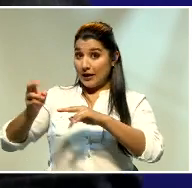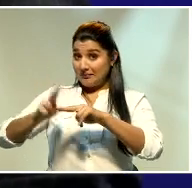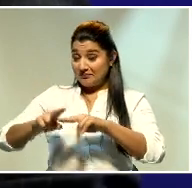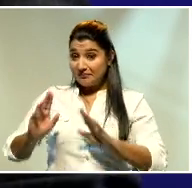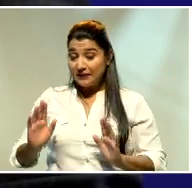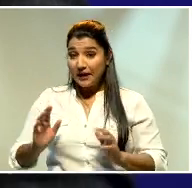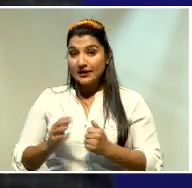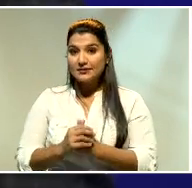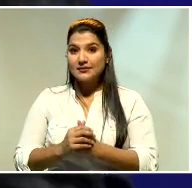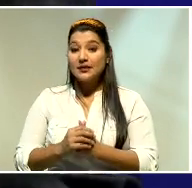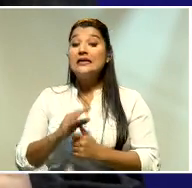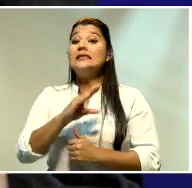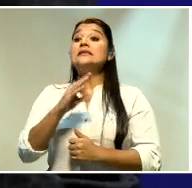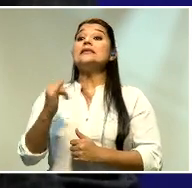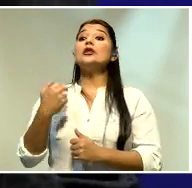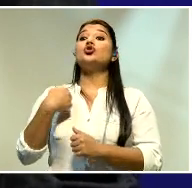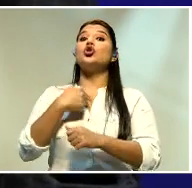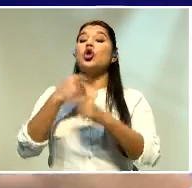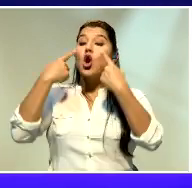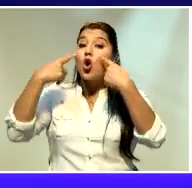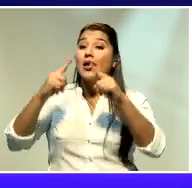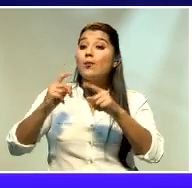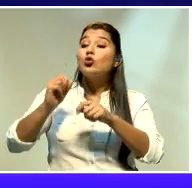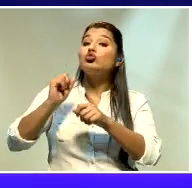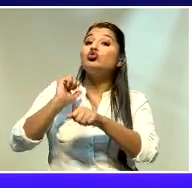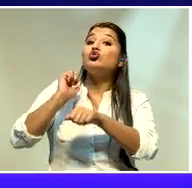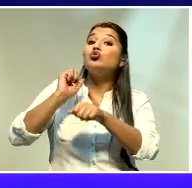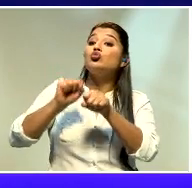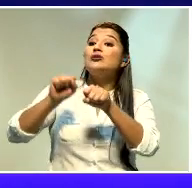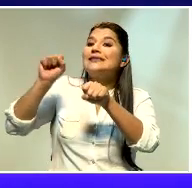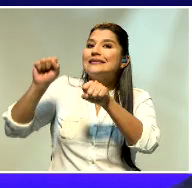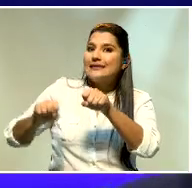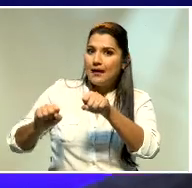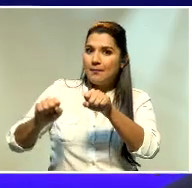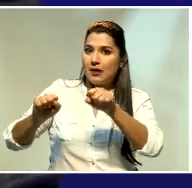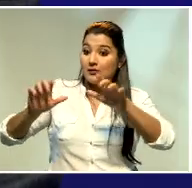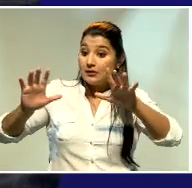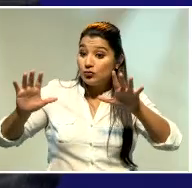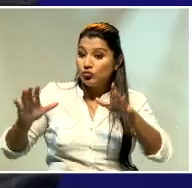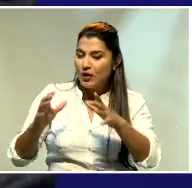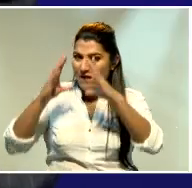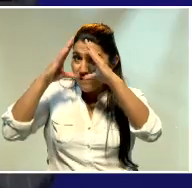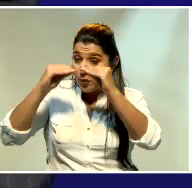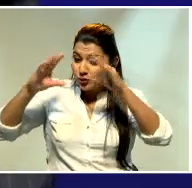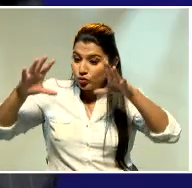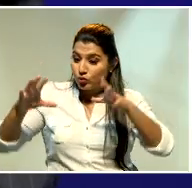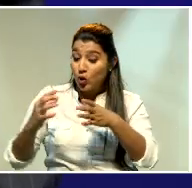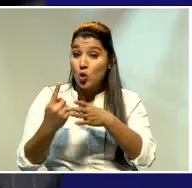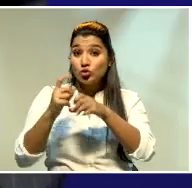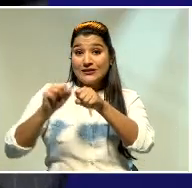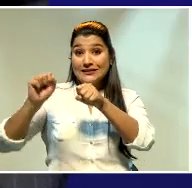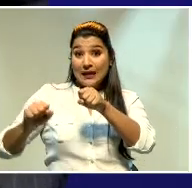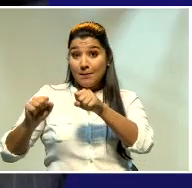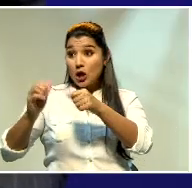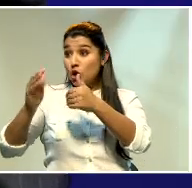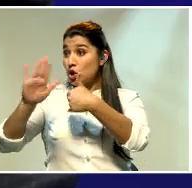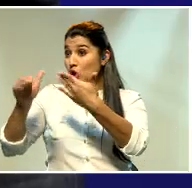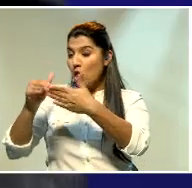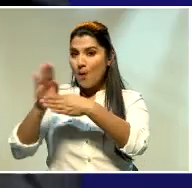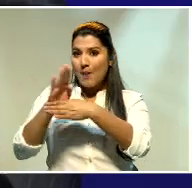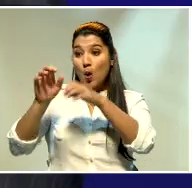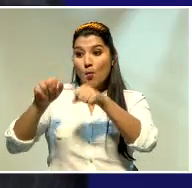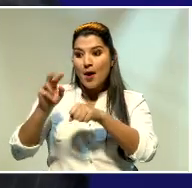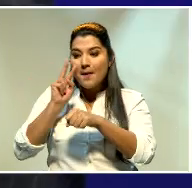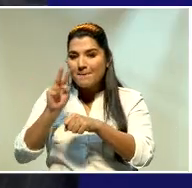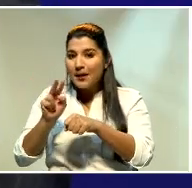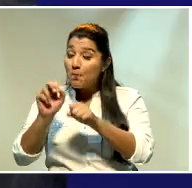Información Crediticia, podemos ver mejor el sistema. ¿Cuánto tiempo tarda en implementar ese Centro de Información Crediticia? Eso está en un proyecto de ley que está en discusión. Tal